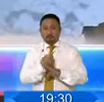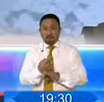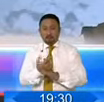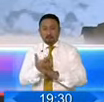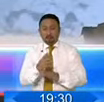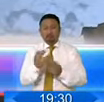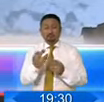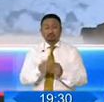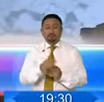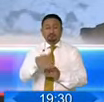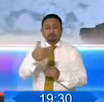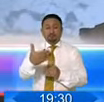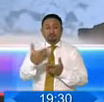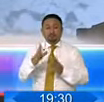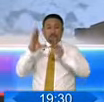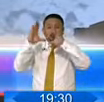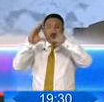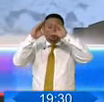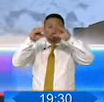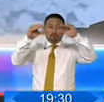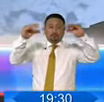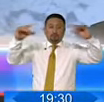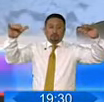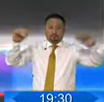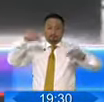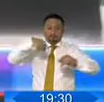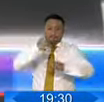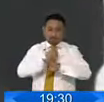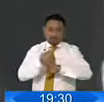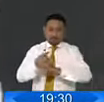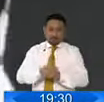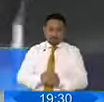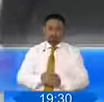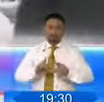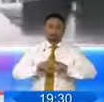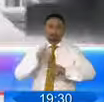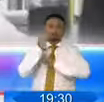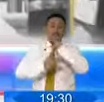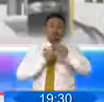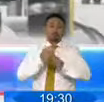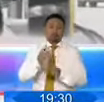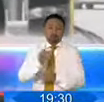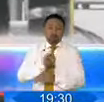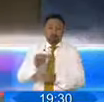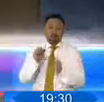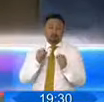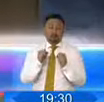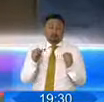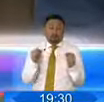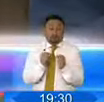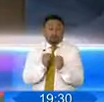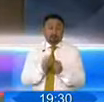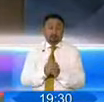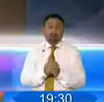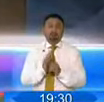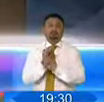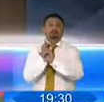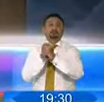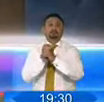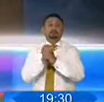Y esperamos que esto ya empiece a debilitarse en el transcurso de esta semana. Pese a que alrededor del mundo se viven temperaturas extremas, el ingeniero geólogo